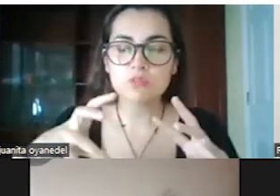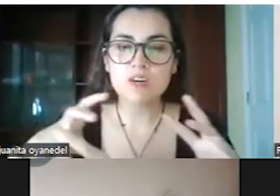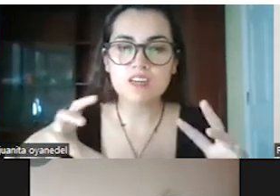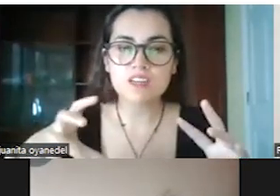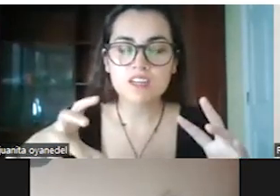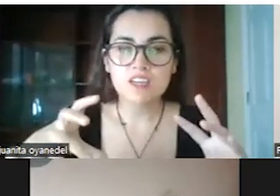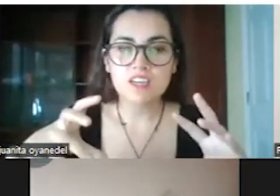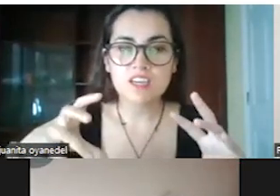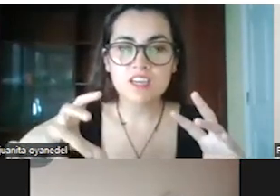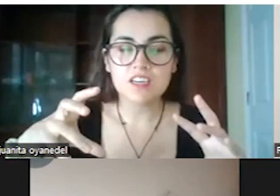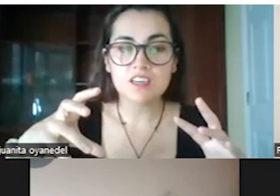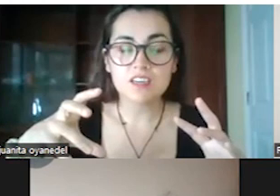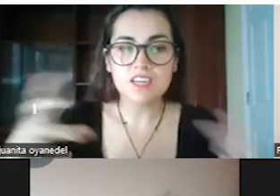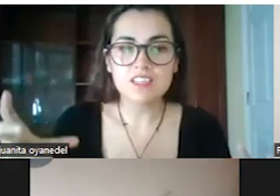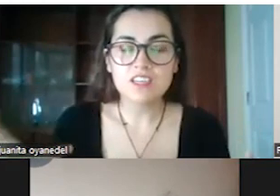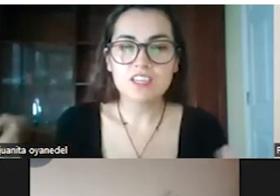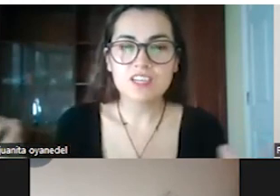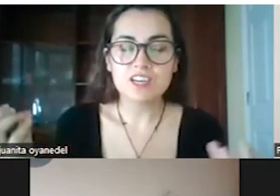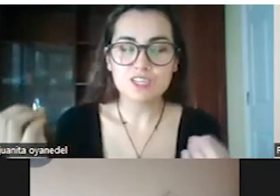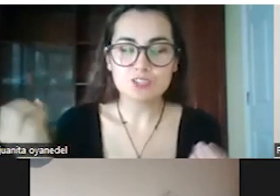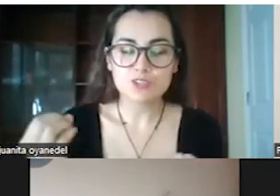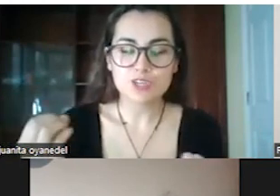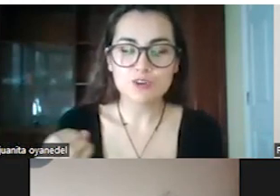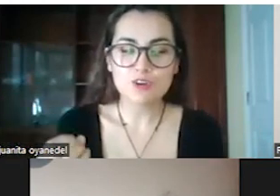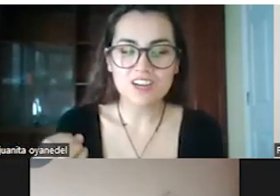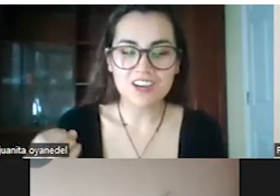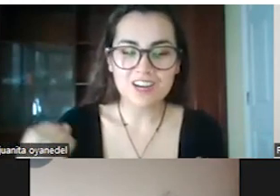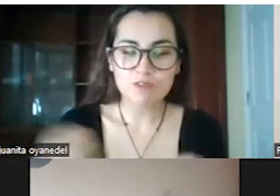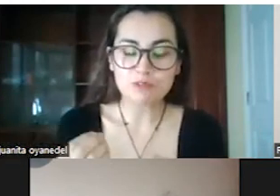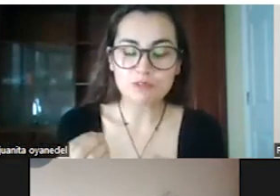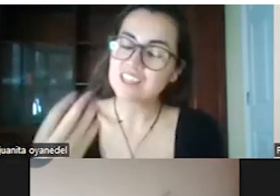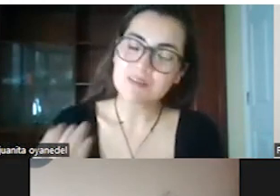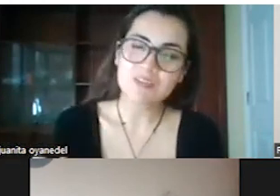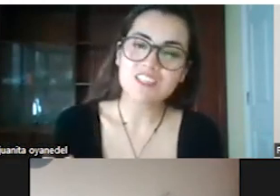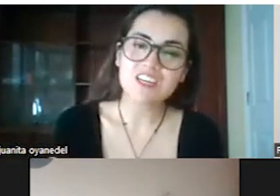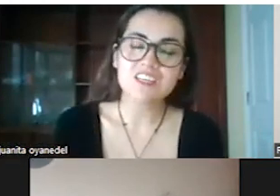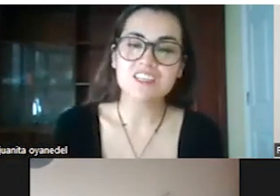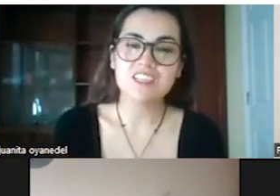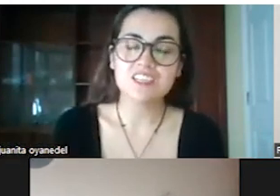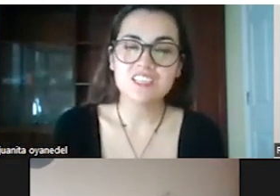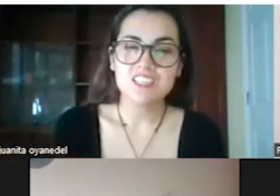y mucho más grande que solo a la voluntad también